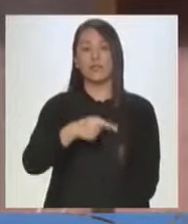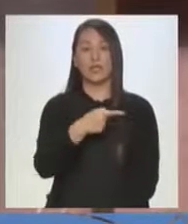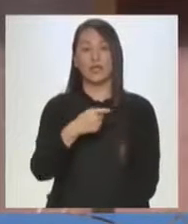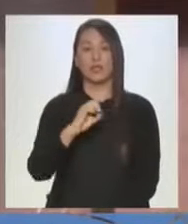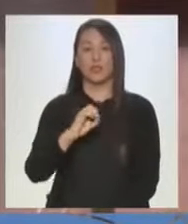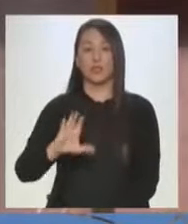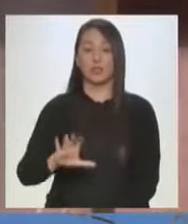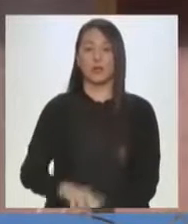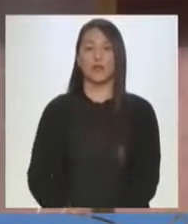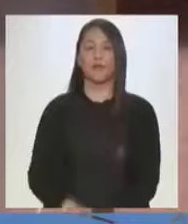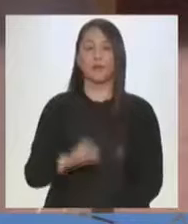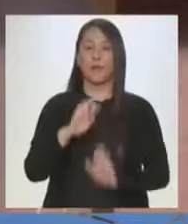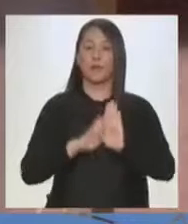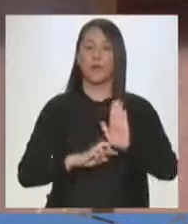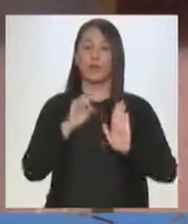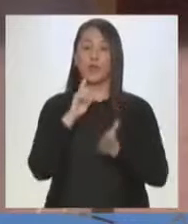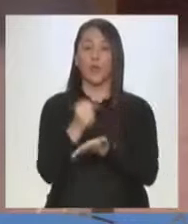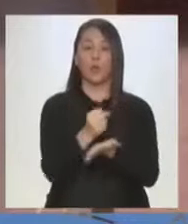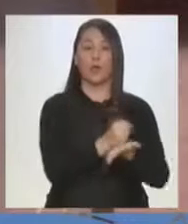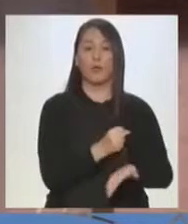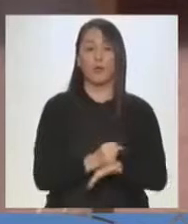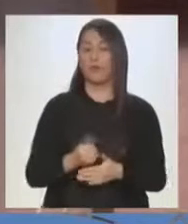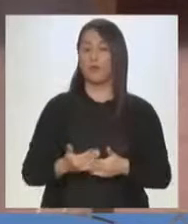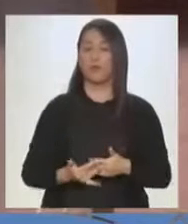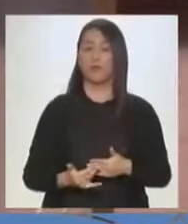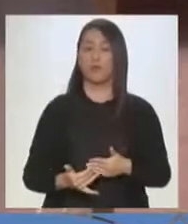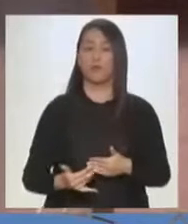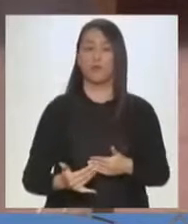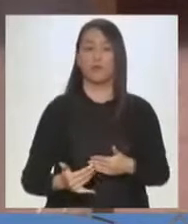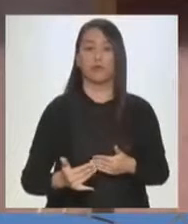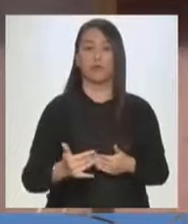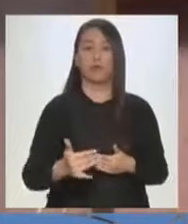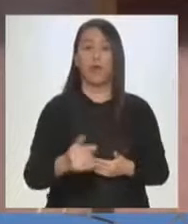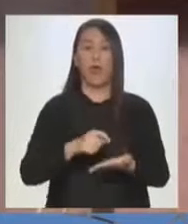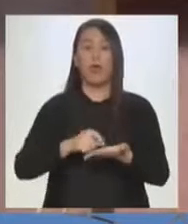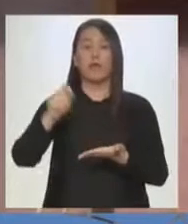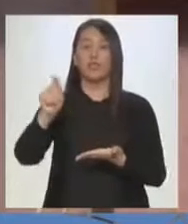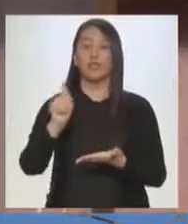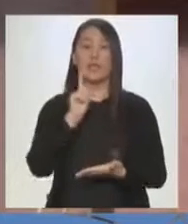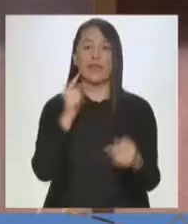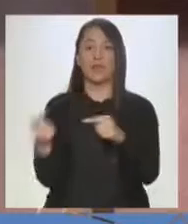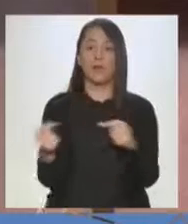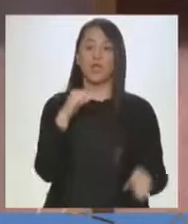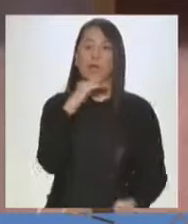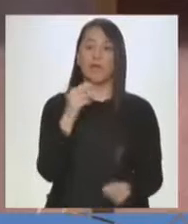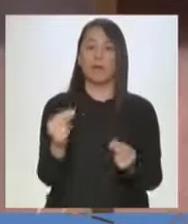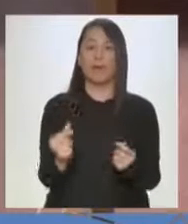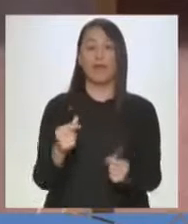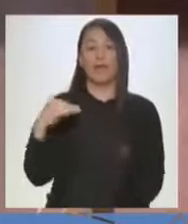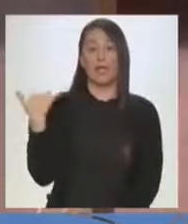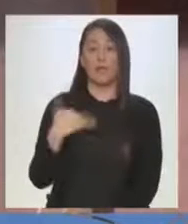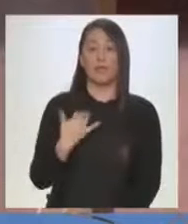14.117-05. El proyecto tuvo una tramitación expedita, atendida a la calificación de discusión inmediata y tomando en cuenta también la